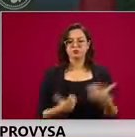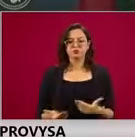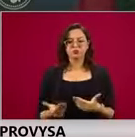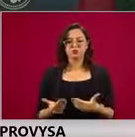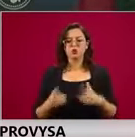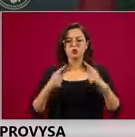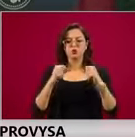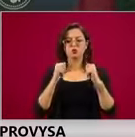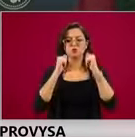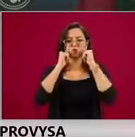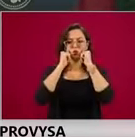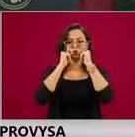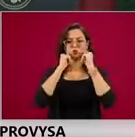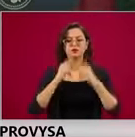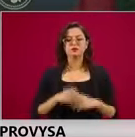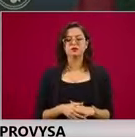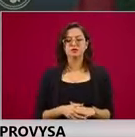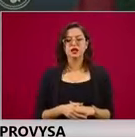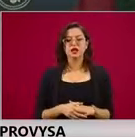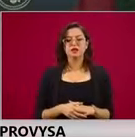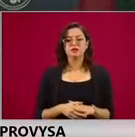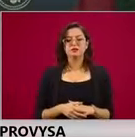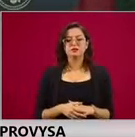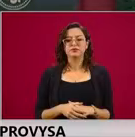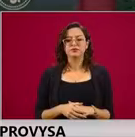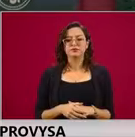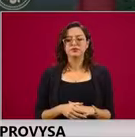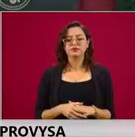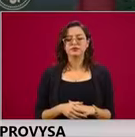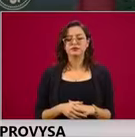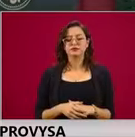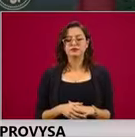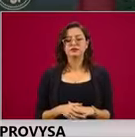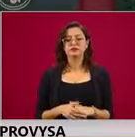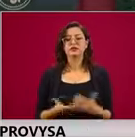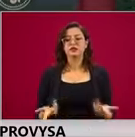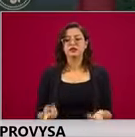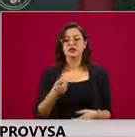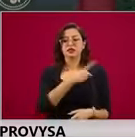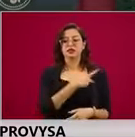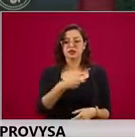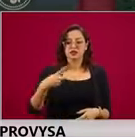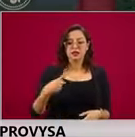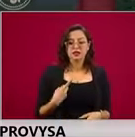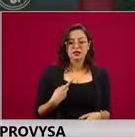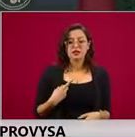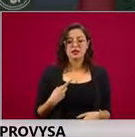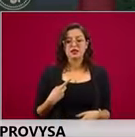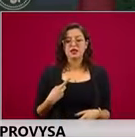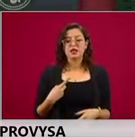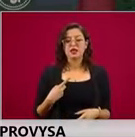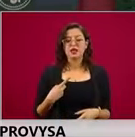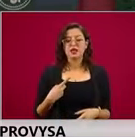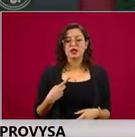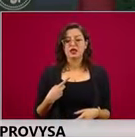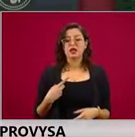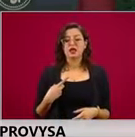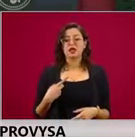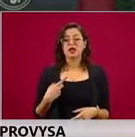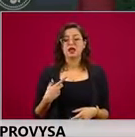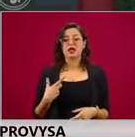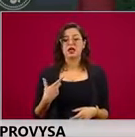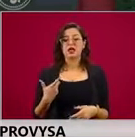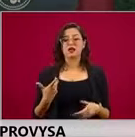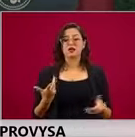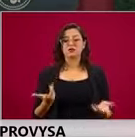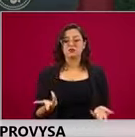no digan nada más, estréchense la mano y ya con eso cumplimos. Firman y firman se van. Firman y se van. Cenan y se van. Firmen